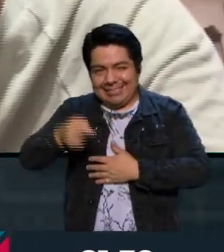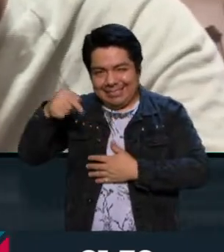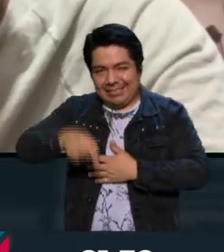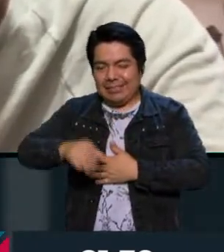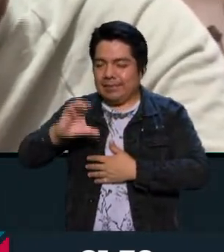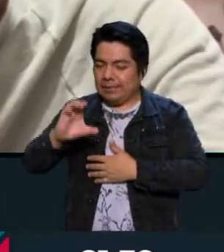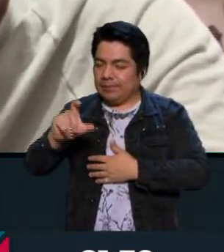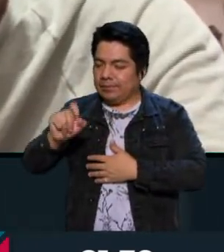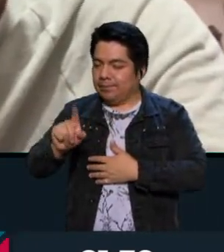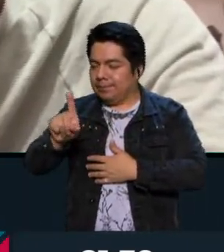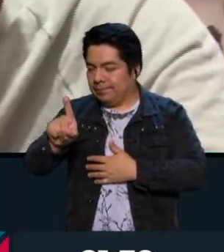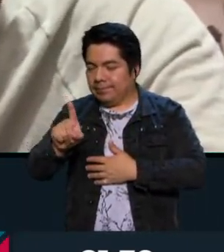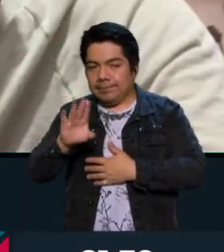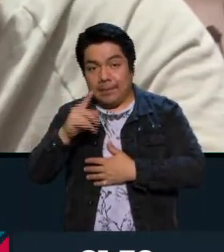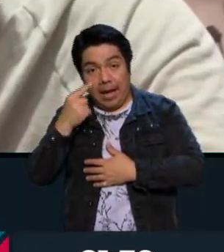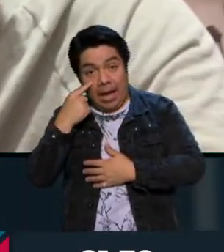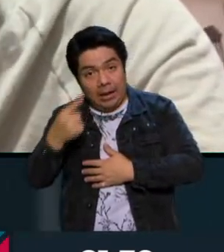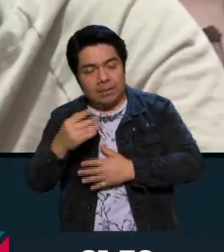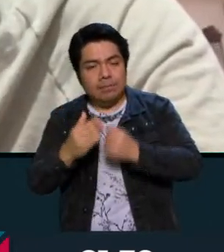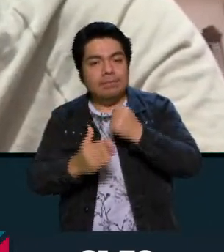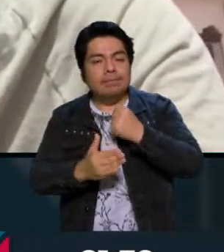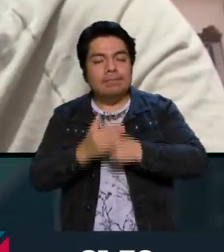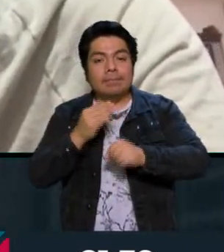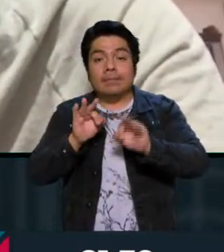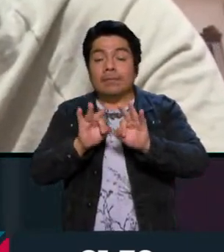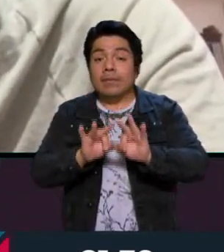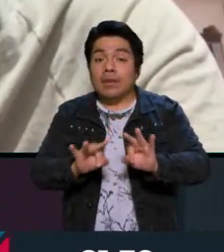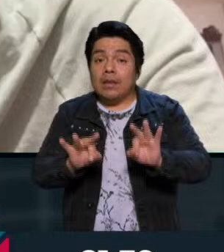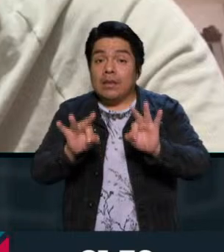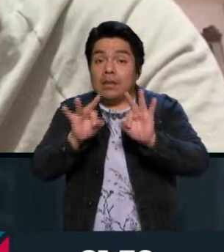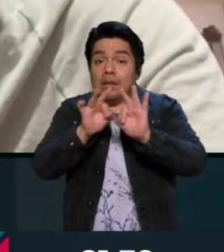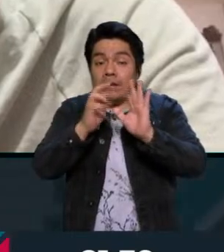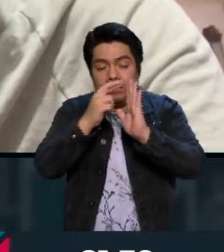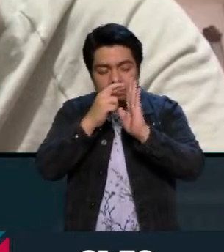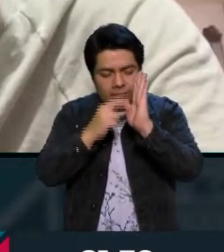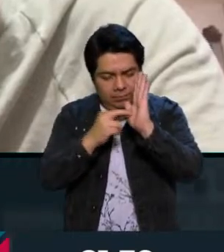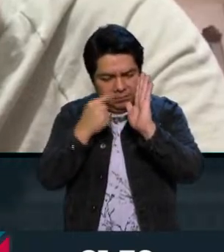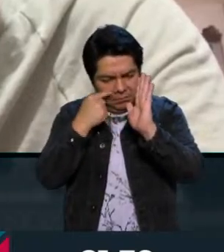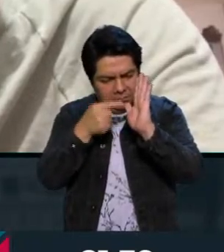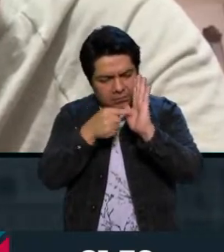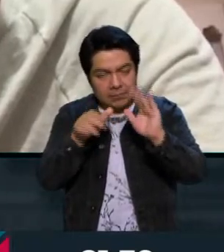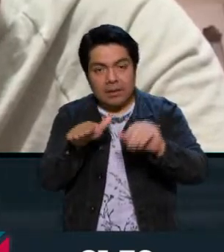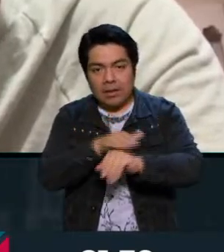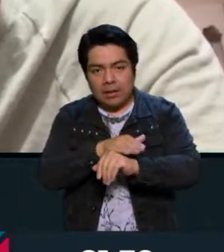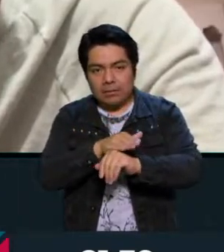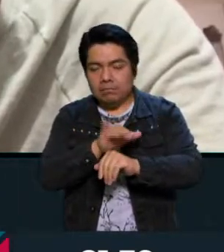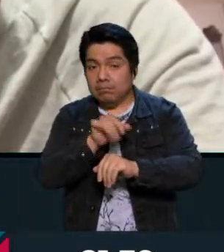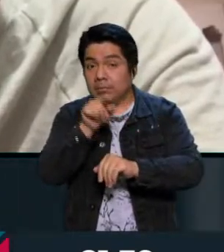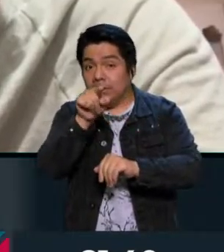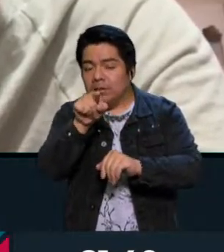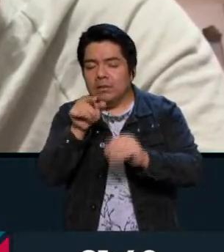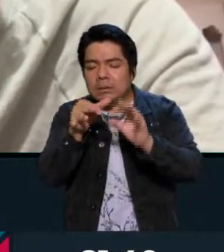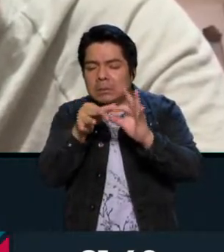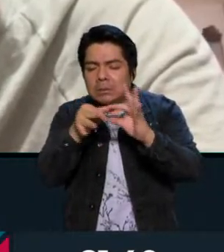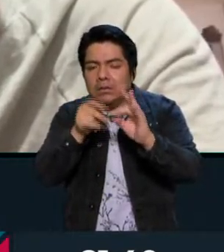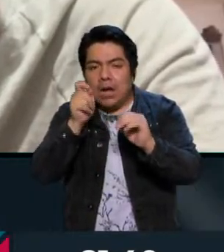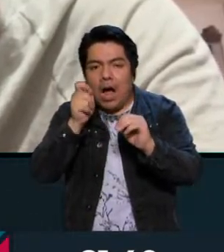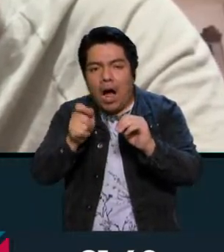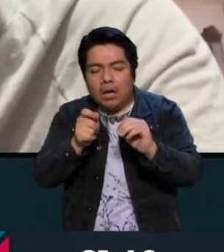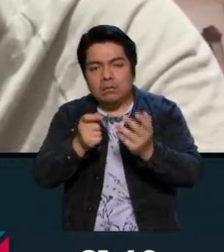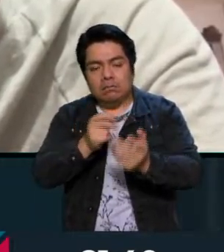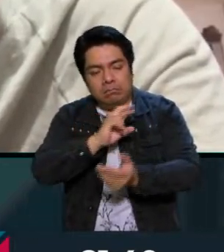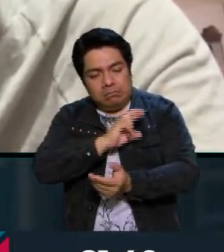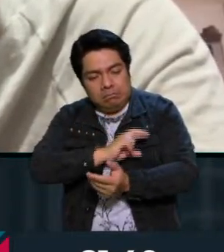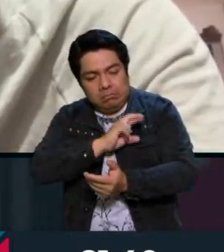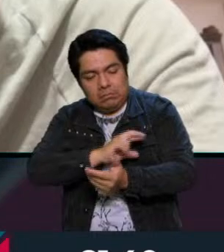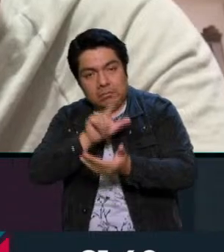nosotros nos da más gusto porque creo que es importante hablar de esta reforma. Me gustaría escuchar de su viva voz qué es lo que implica este cambio